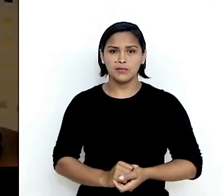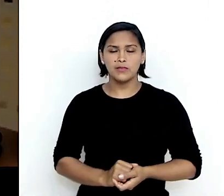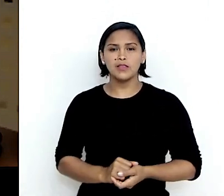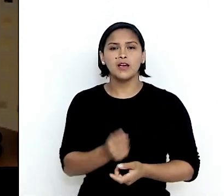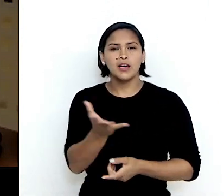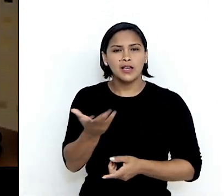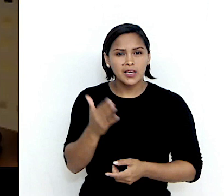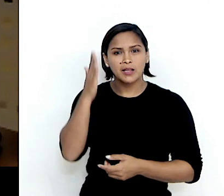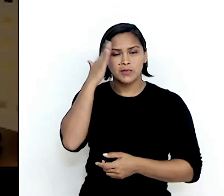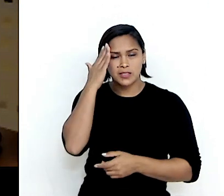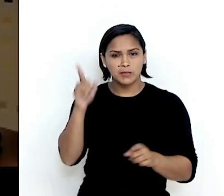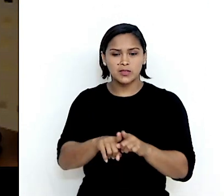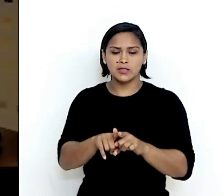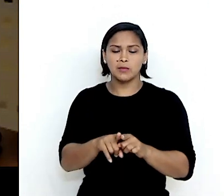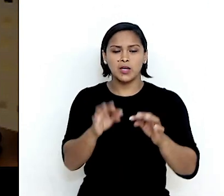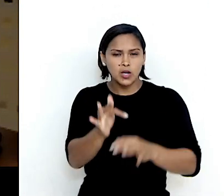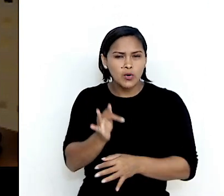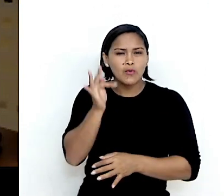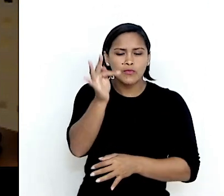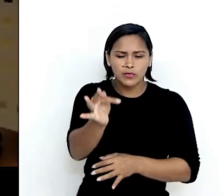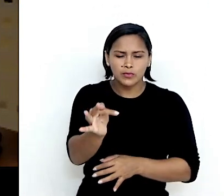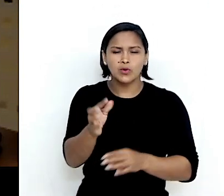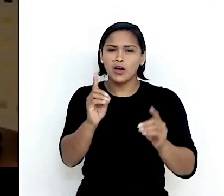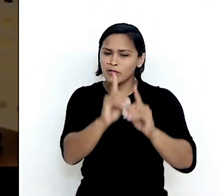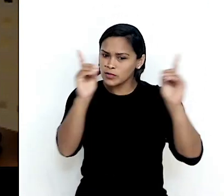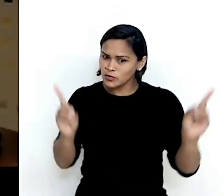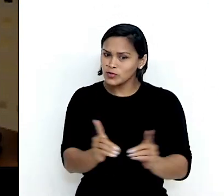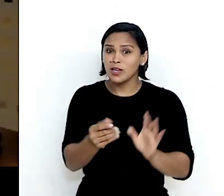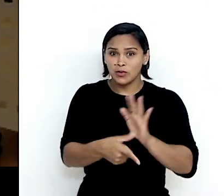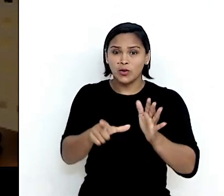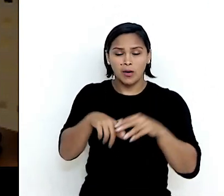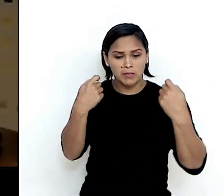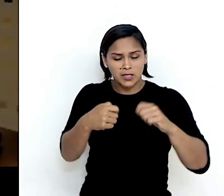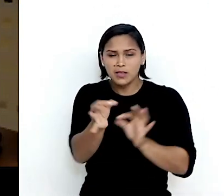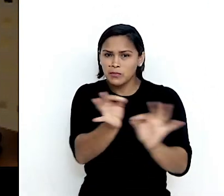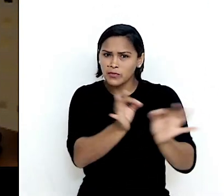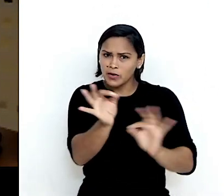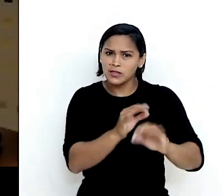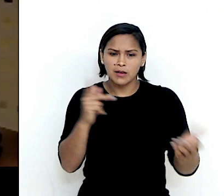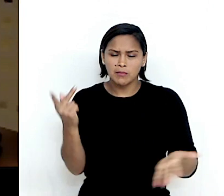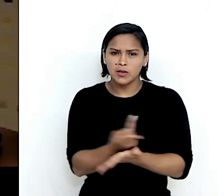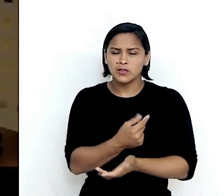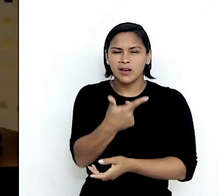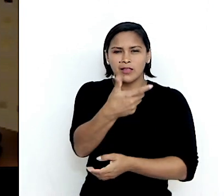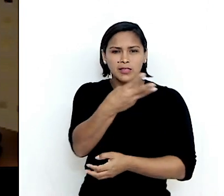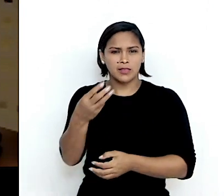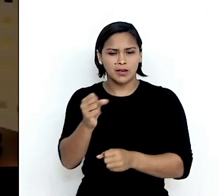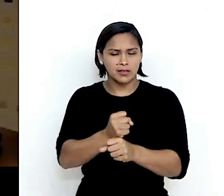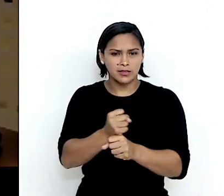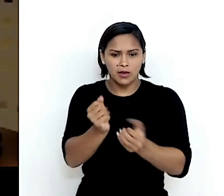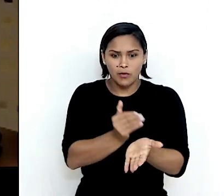brechas digitales y tenemos que anticiparnos a eso. Hace 3 años iniciamos un camino para convertir a Chile en un